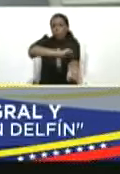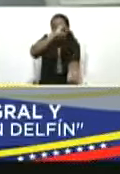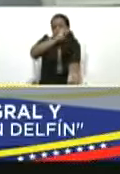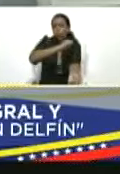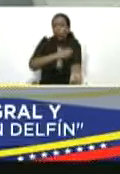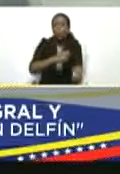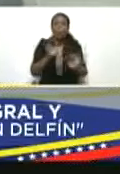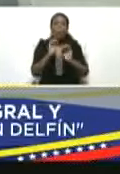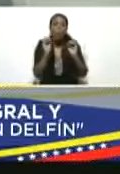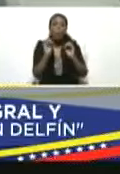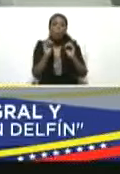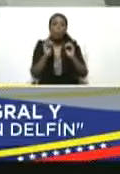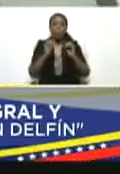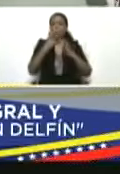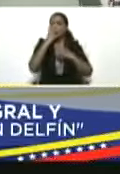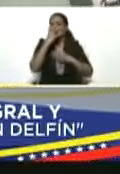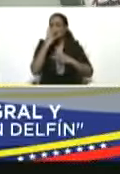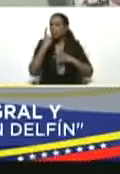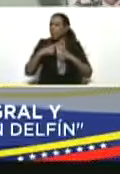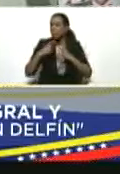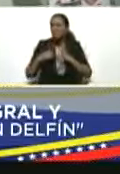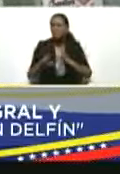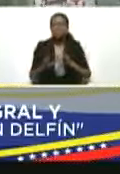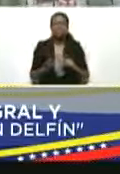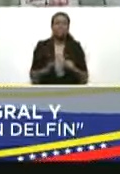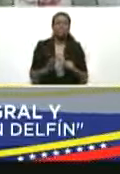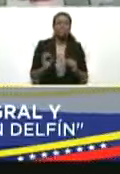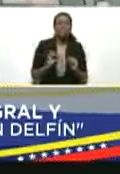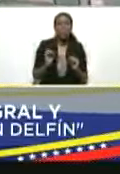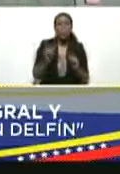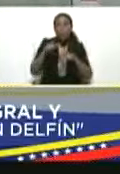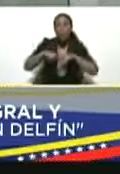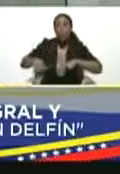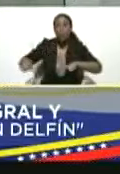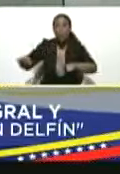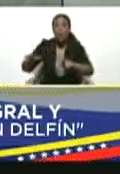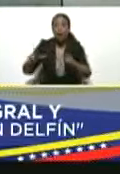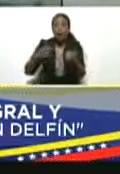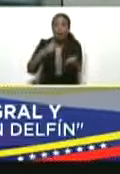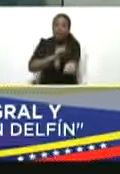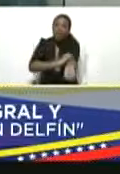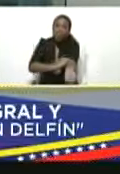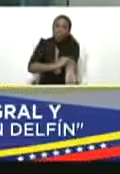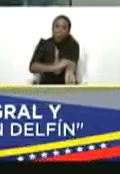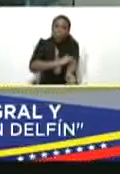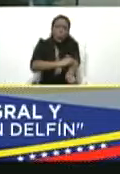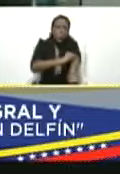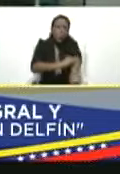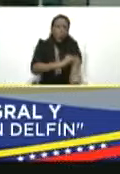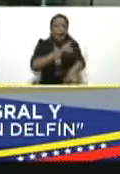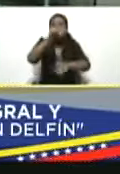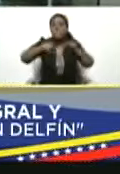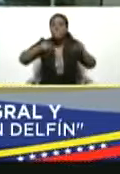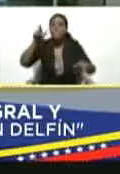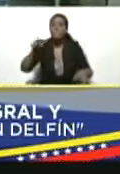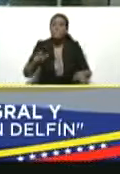tensión nebulizaciones está nuestra sala de cura para